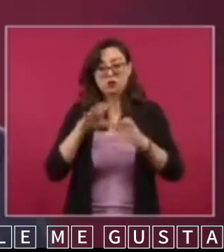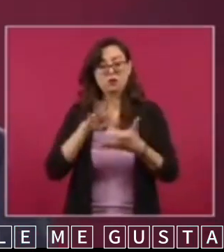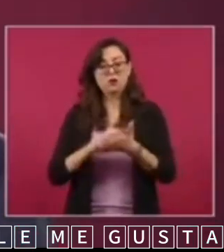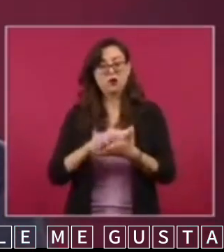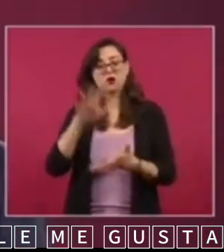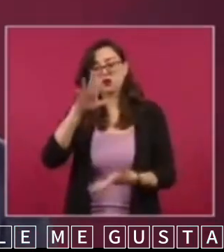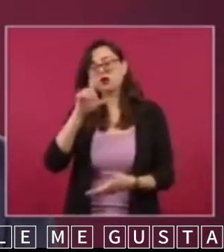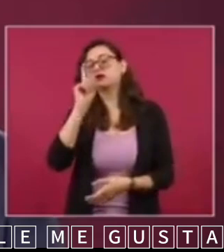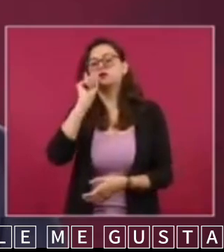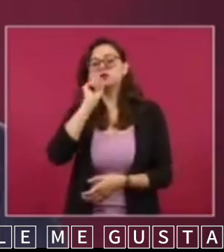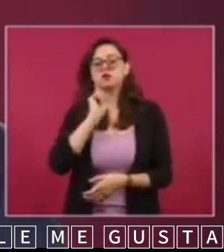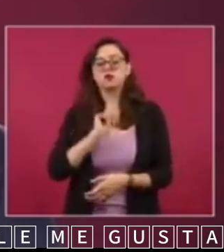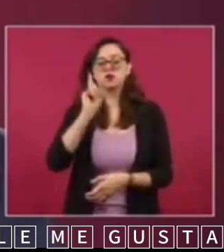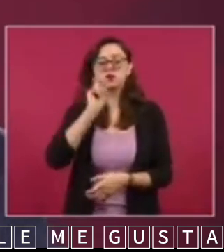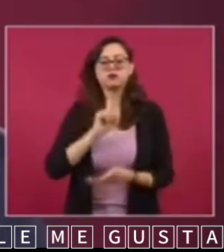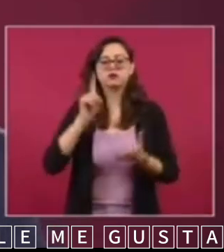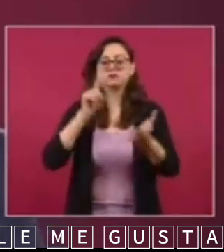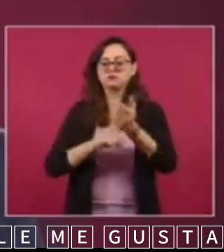en los cargos